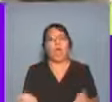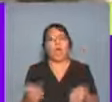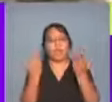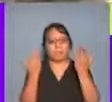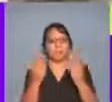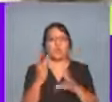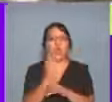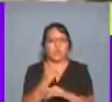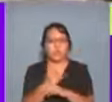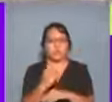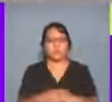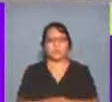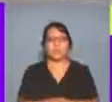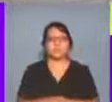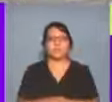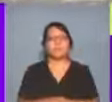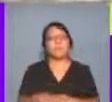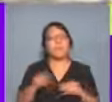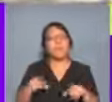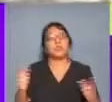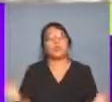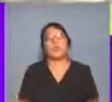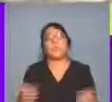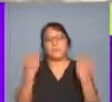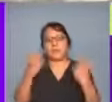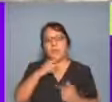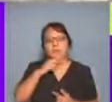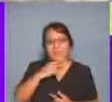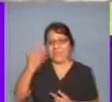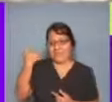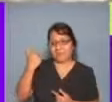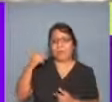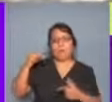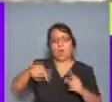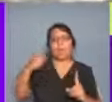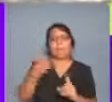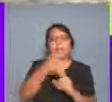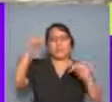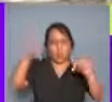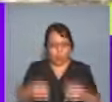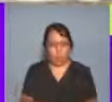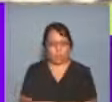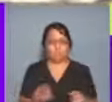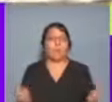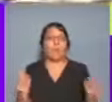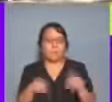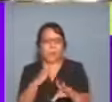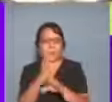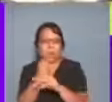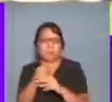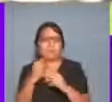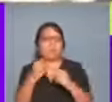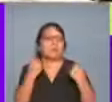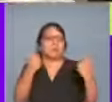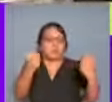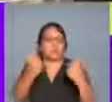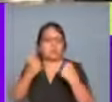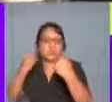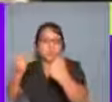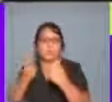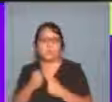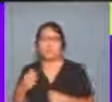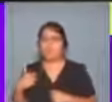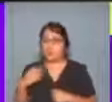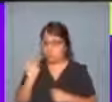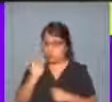también el pasaje esto aumentó el viernes pasado pero tiene un impacto en la jornada de hoy que vuelven a circular nosotros nos vamos a acercar a